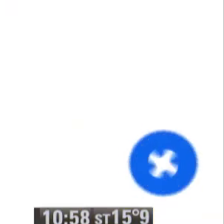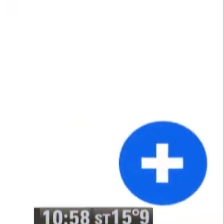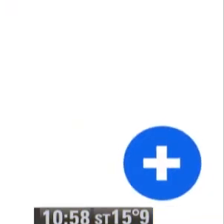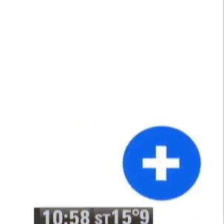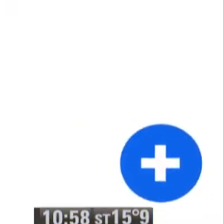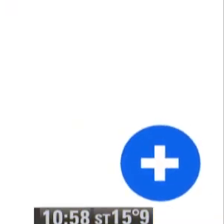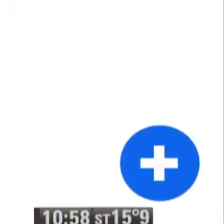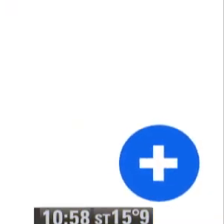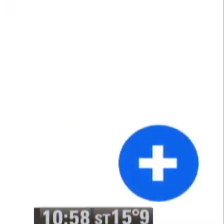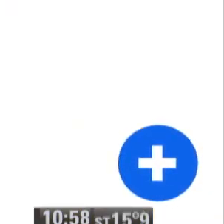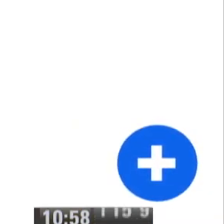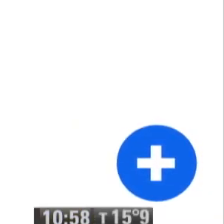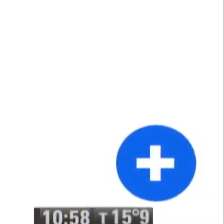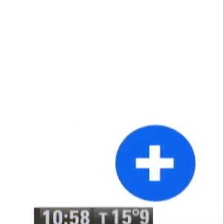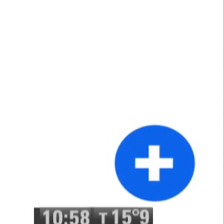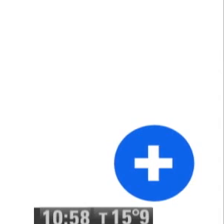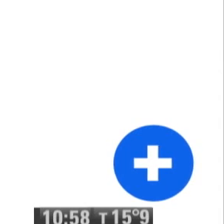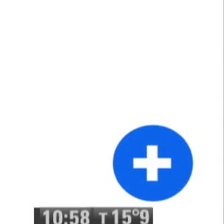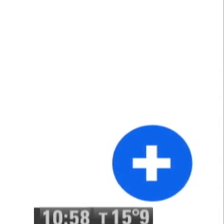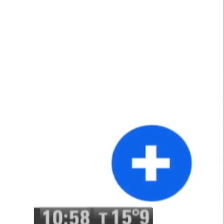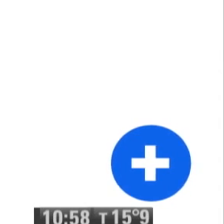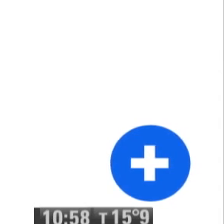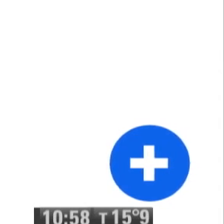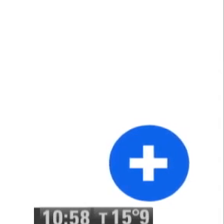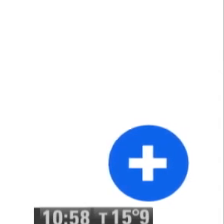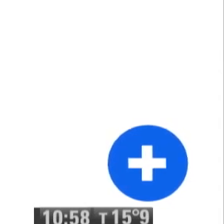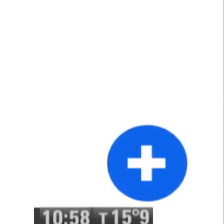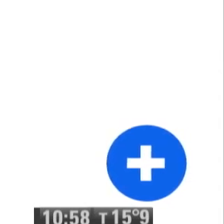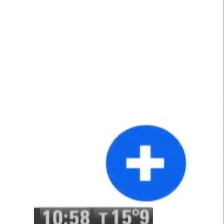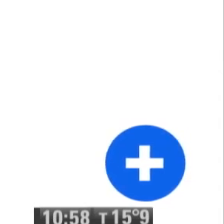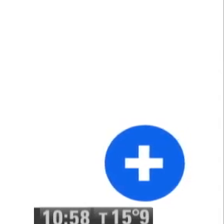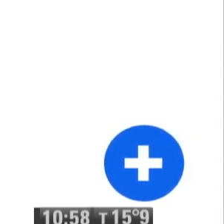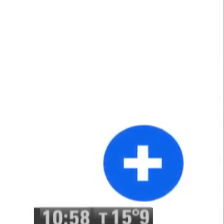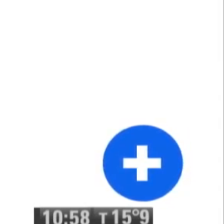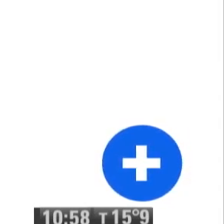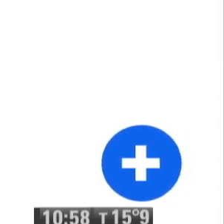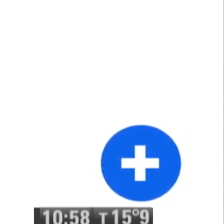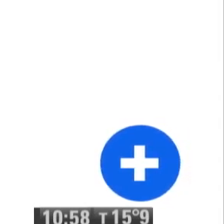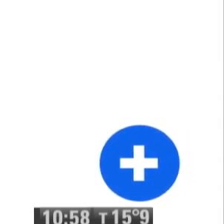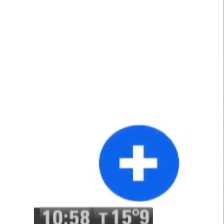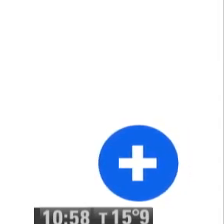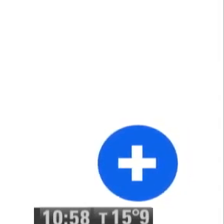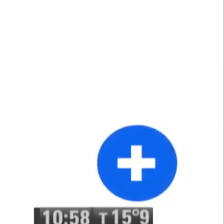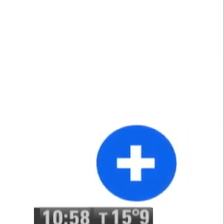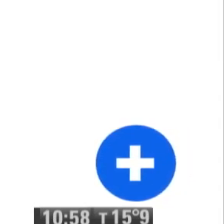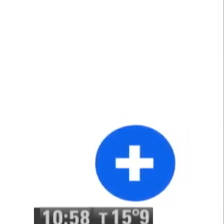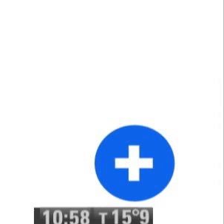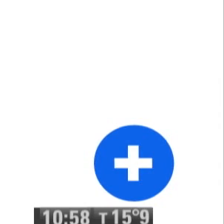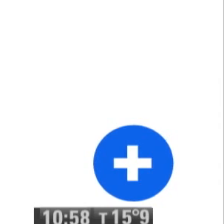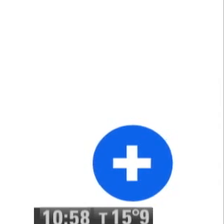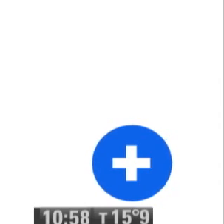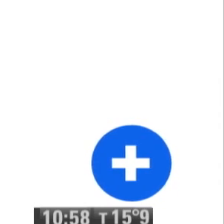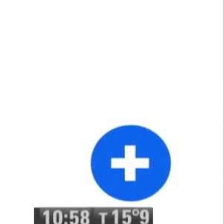vas a encontrar el contenido para los alumnos de nivel inicial de 9 a 11 para los alumnos de primer grado de 14 16